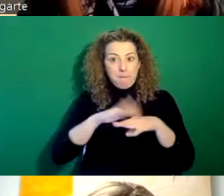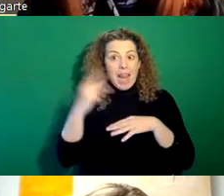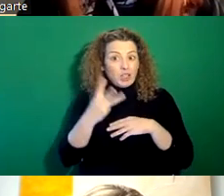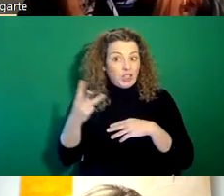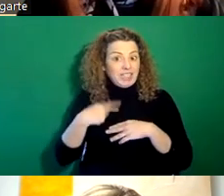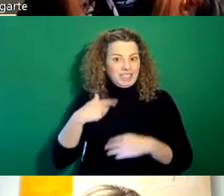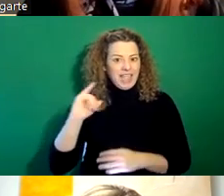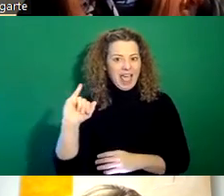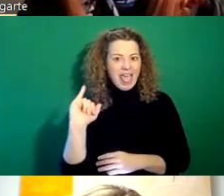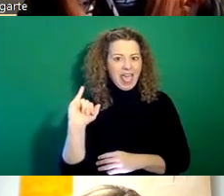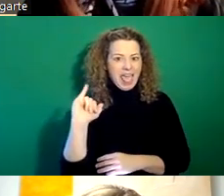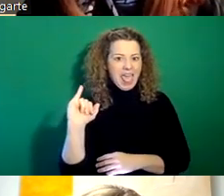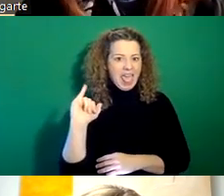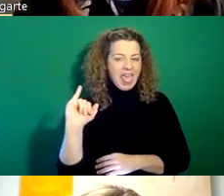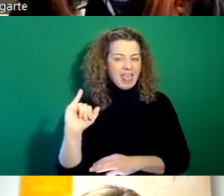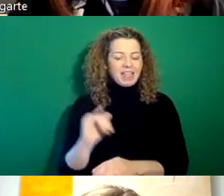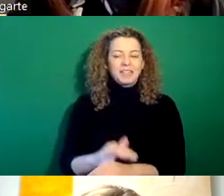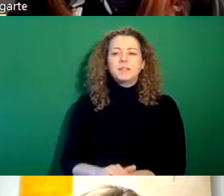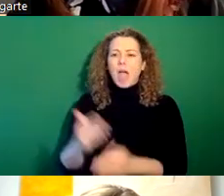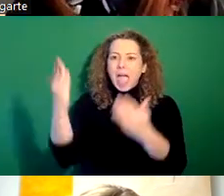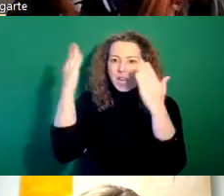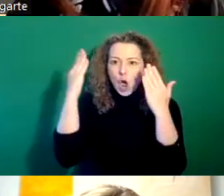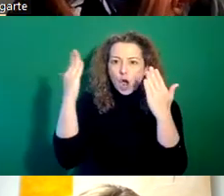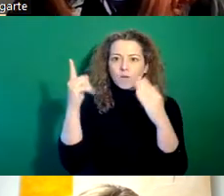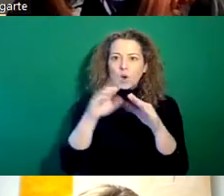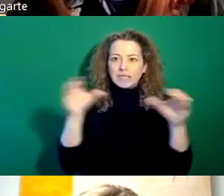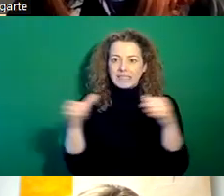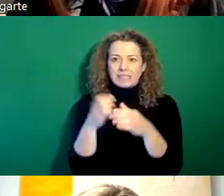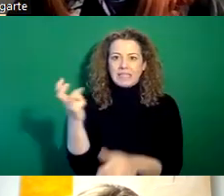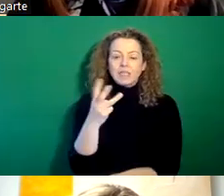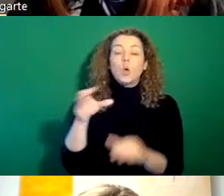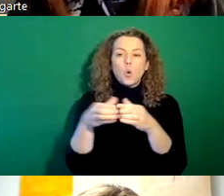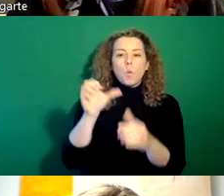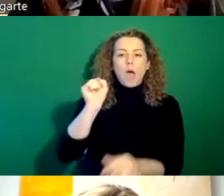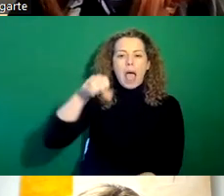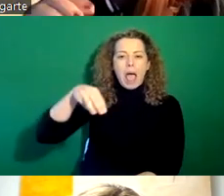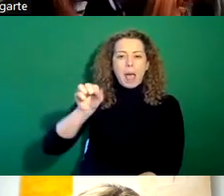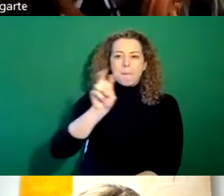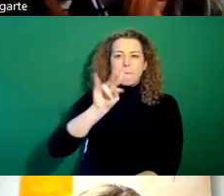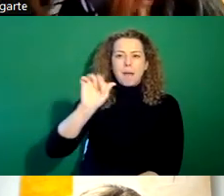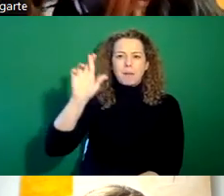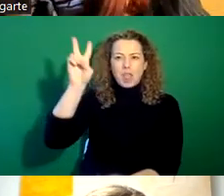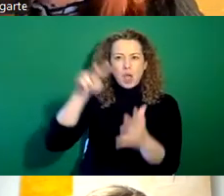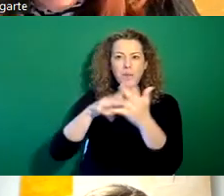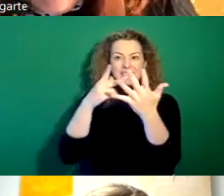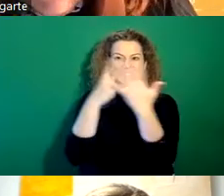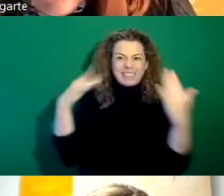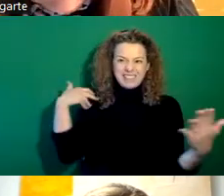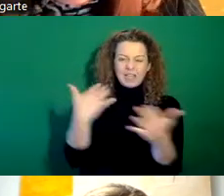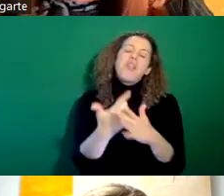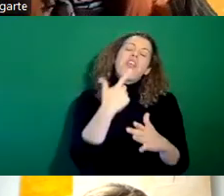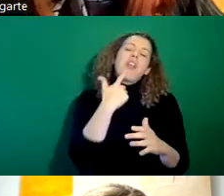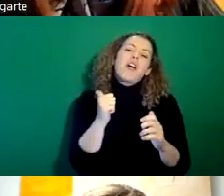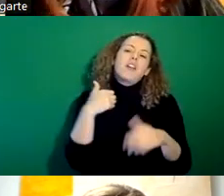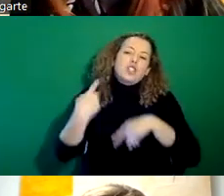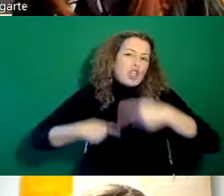¿no? Creo que, bueno, enhorabuena al Grupo Amavir, que lleva ya desde el 2017, pero como dice ella, todos